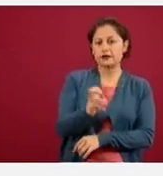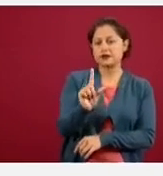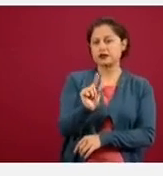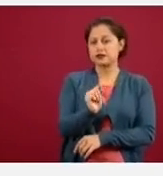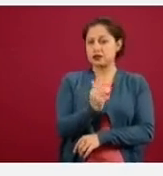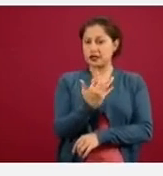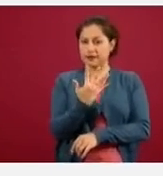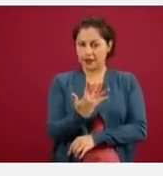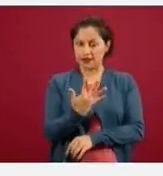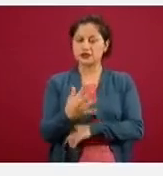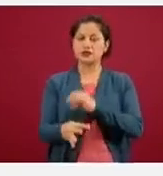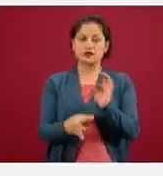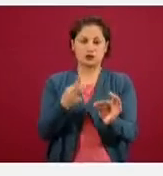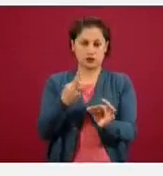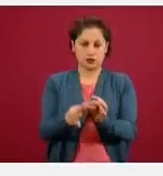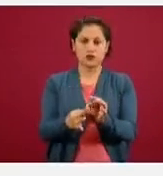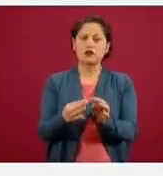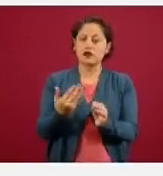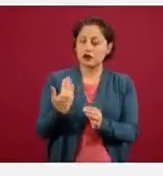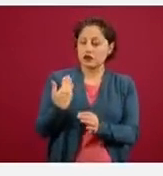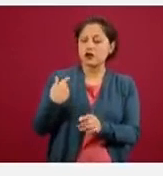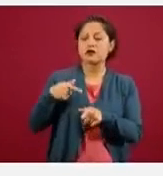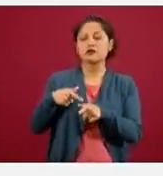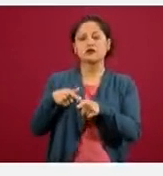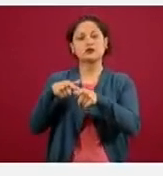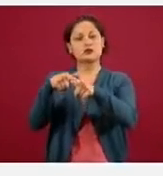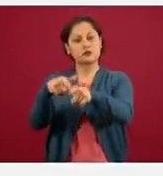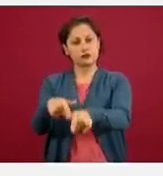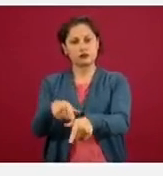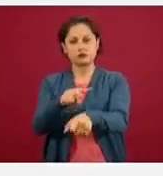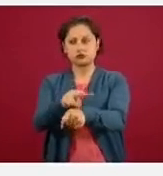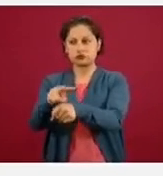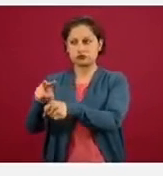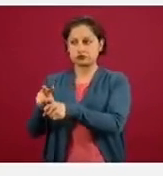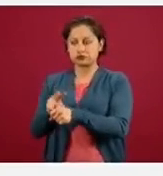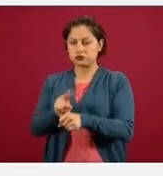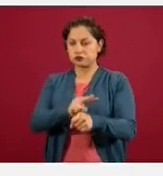últimas 24 horas y pues vamos a estar dando también seguimiento a cómo se